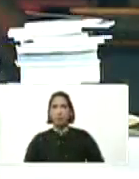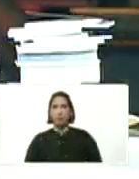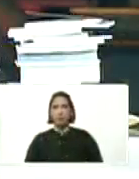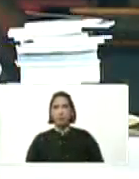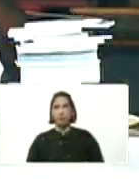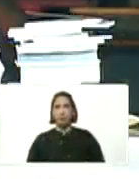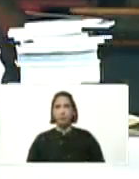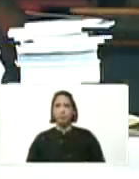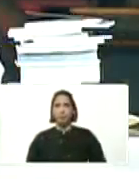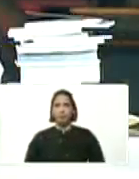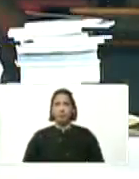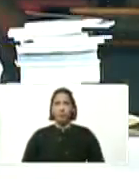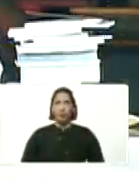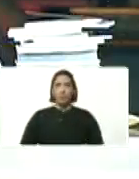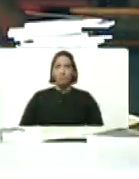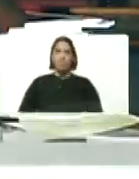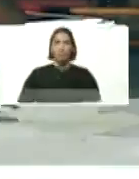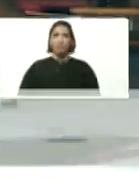internacionales.